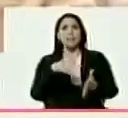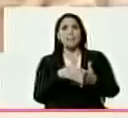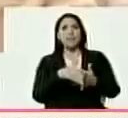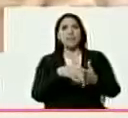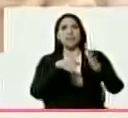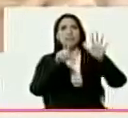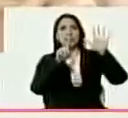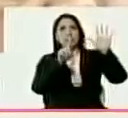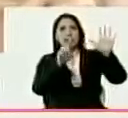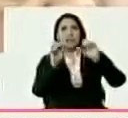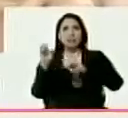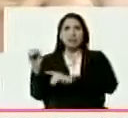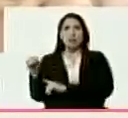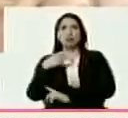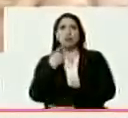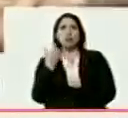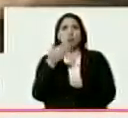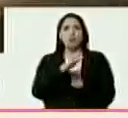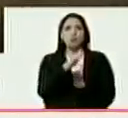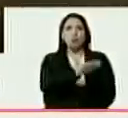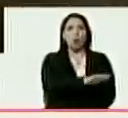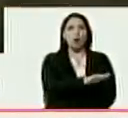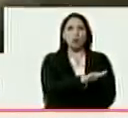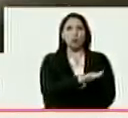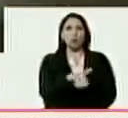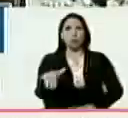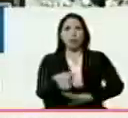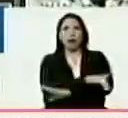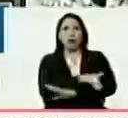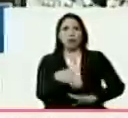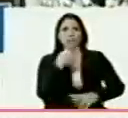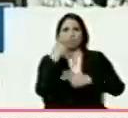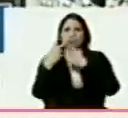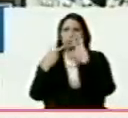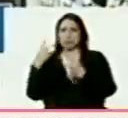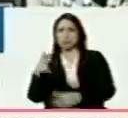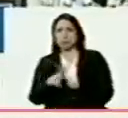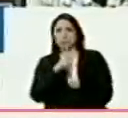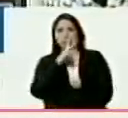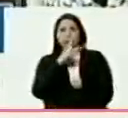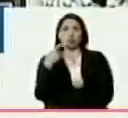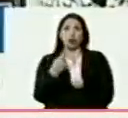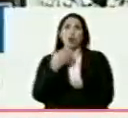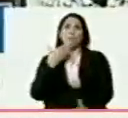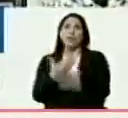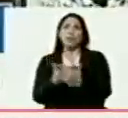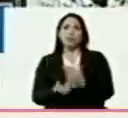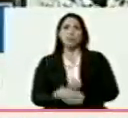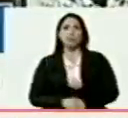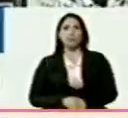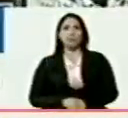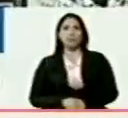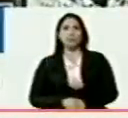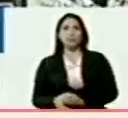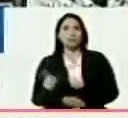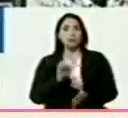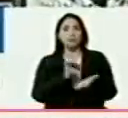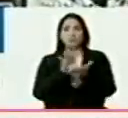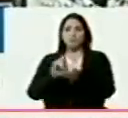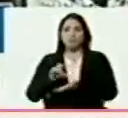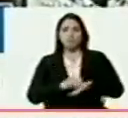3.600 muertos, asesinados en las calles, solo por exigir que no despidieran a los